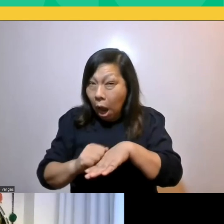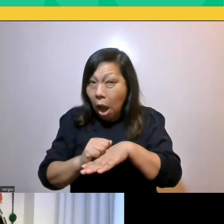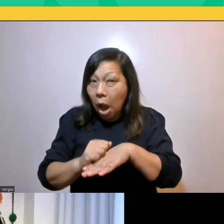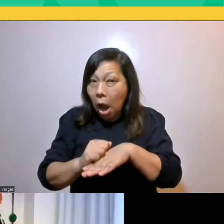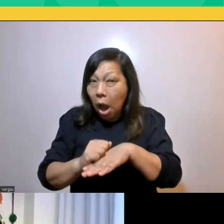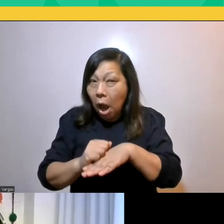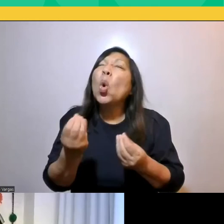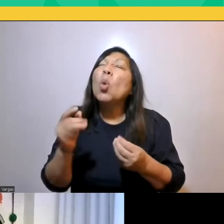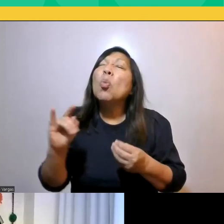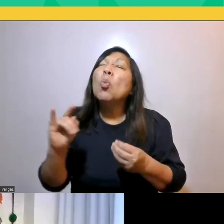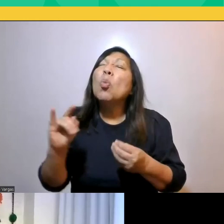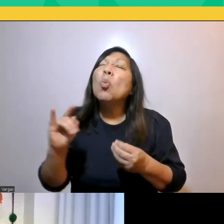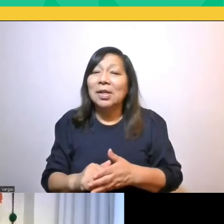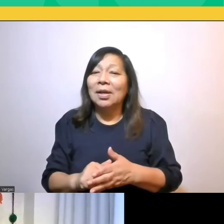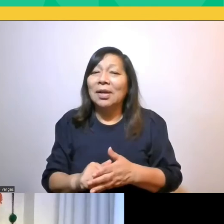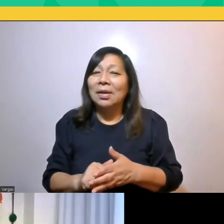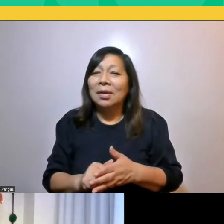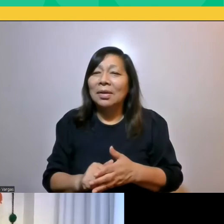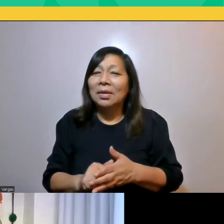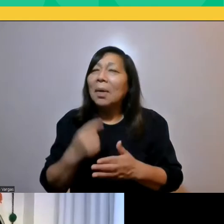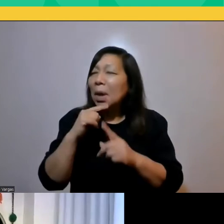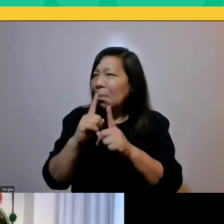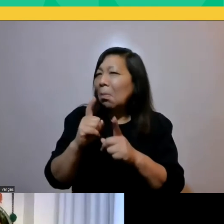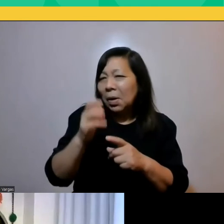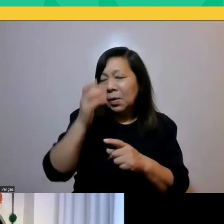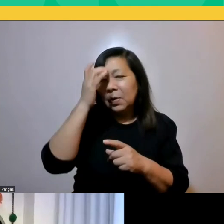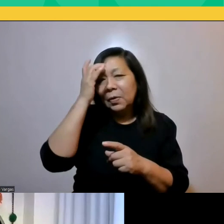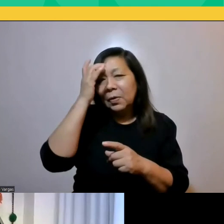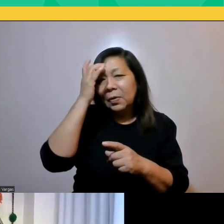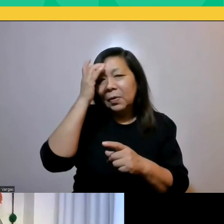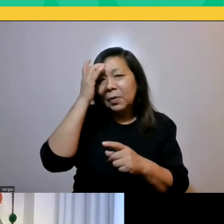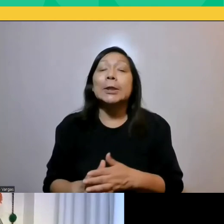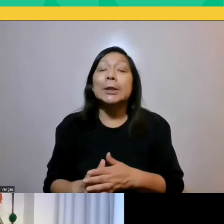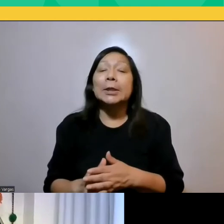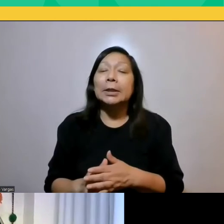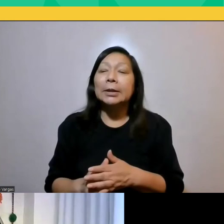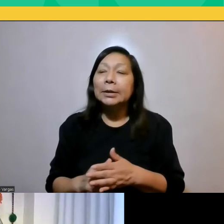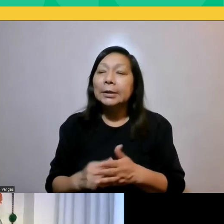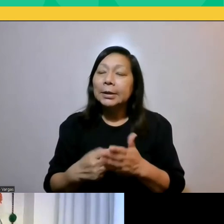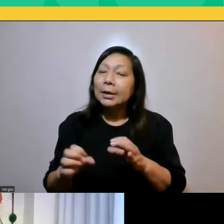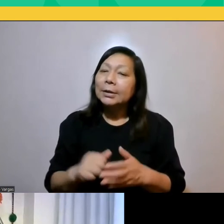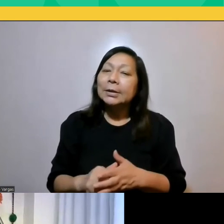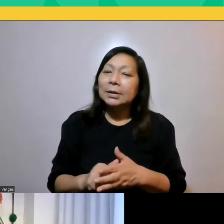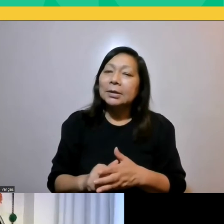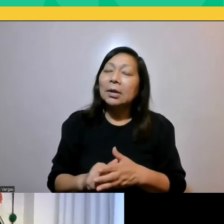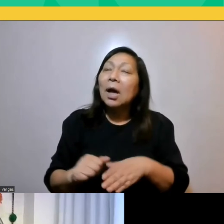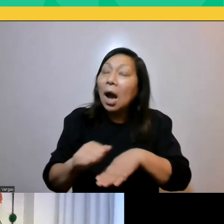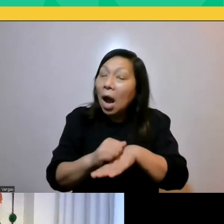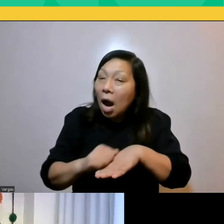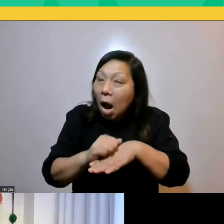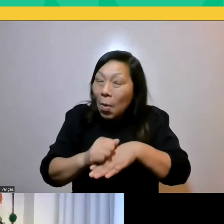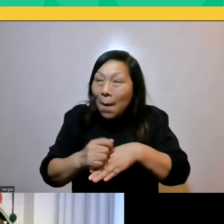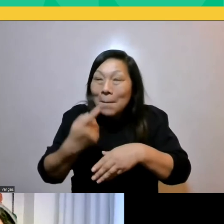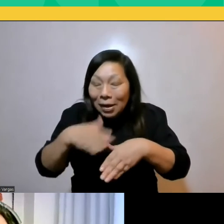cómo utilizarlo. Porque más de una uh vez a mí me han consultado bueno, en las consultas que realizamos, que si el jabón